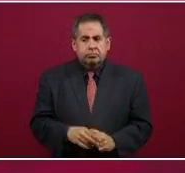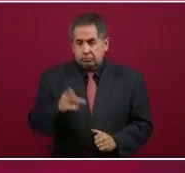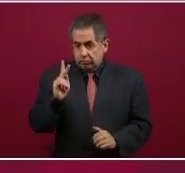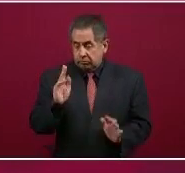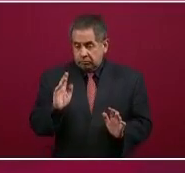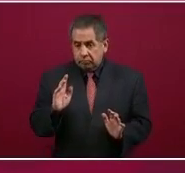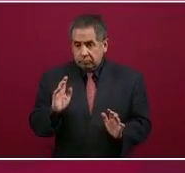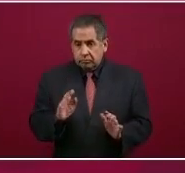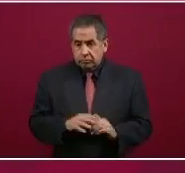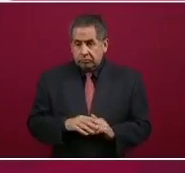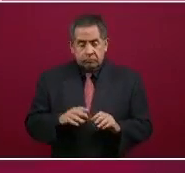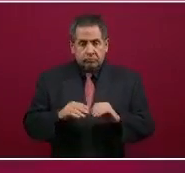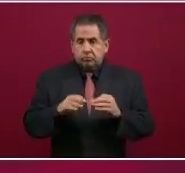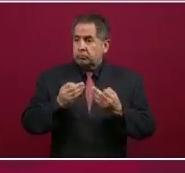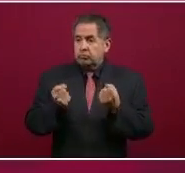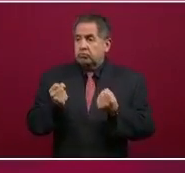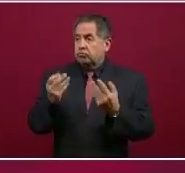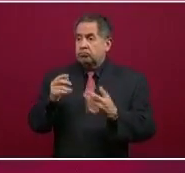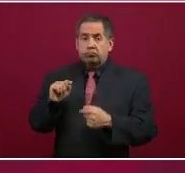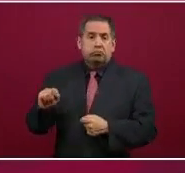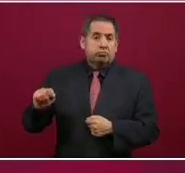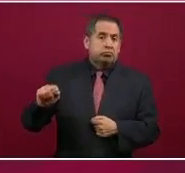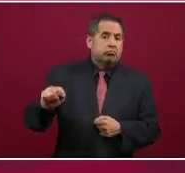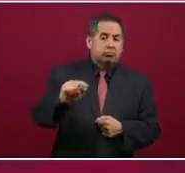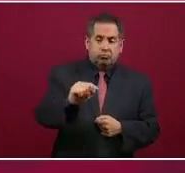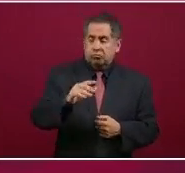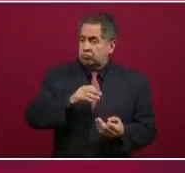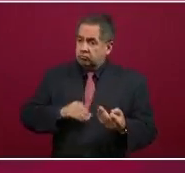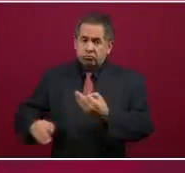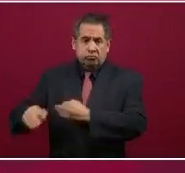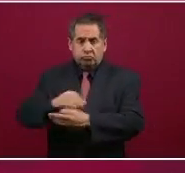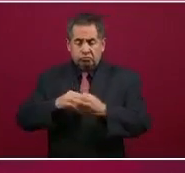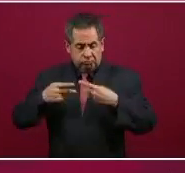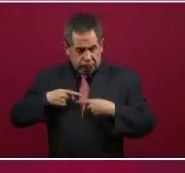Pero es general, es todo el pueblo.